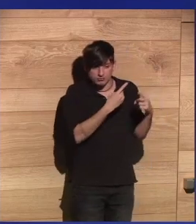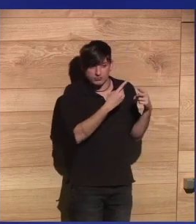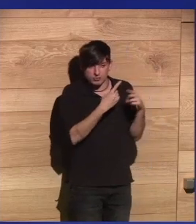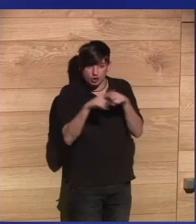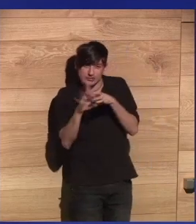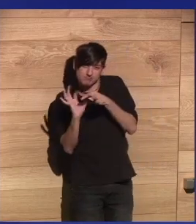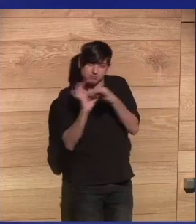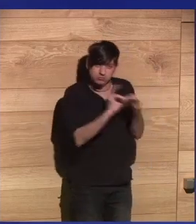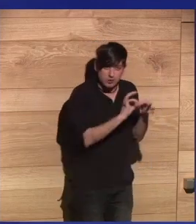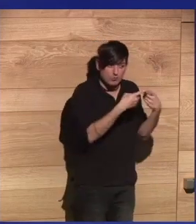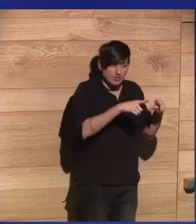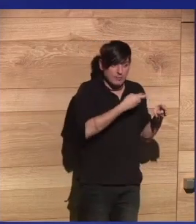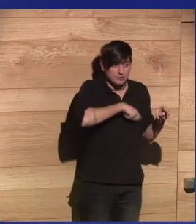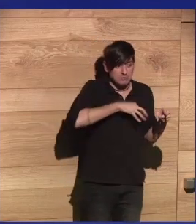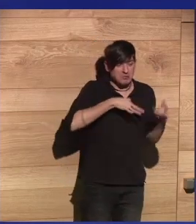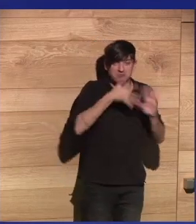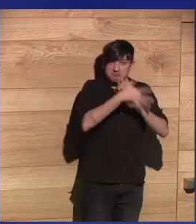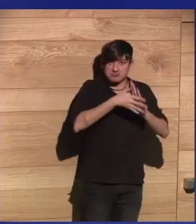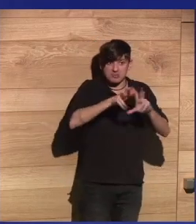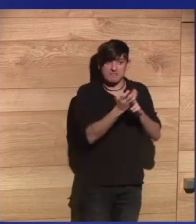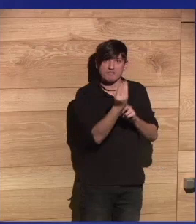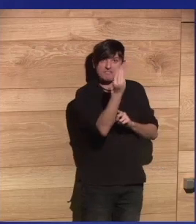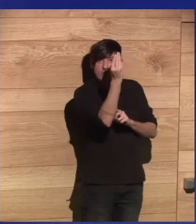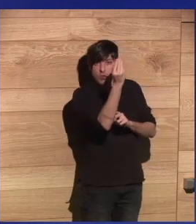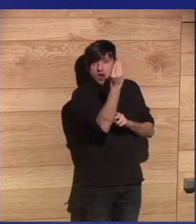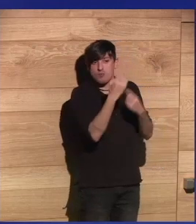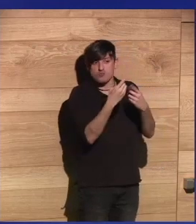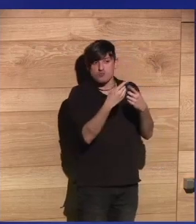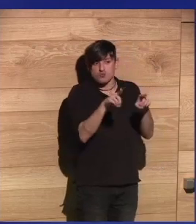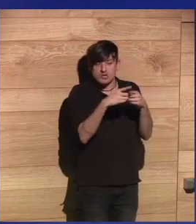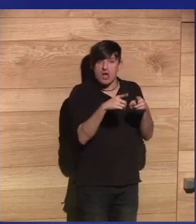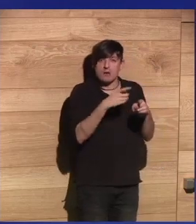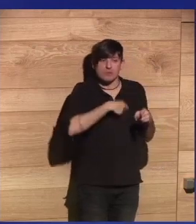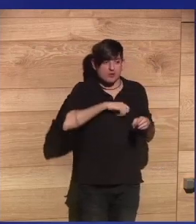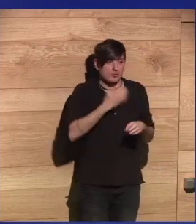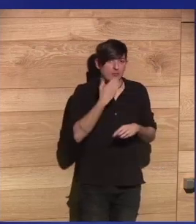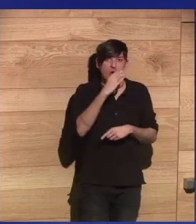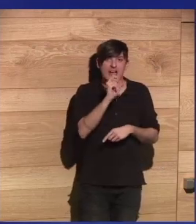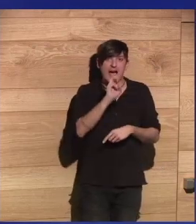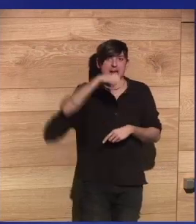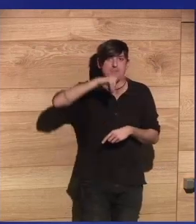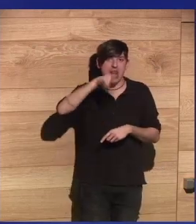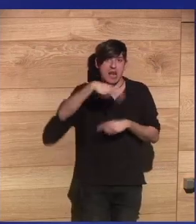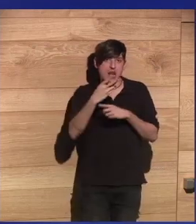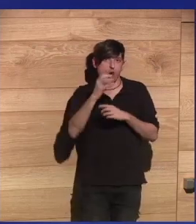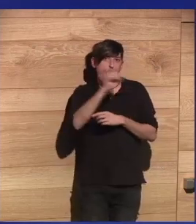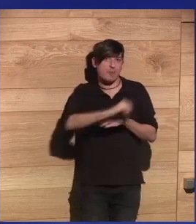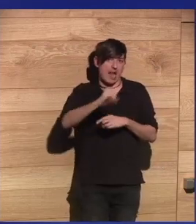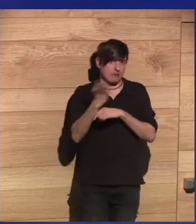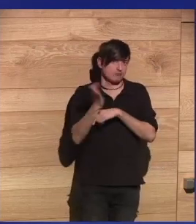cuando podemos hablar de la figura de la música española cuando hablamos de Carmen, cómo se representa Carmen en la ópera,